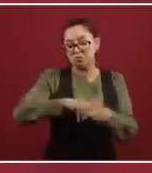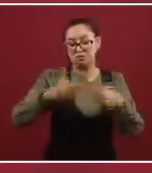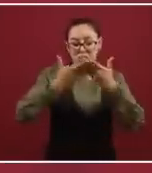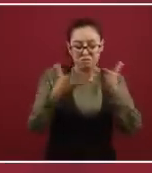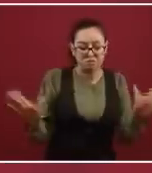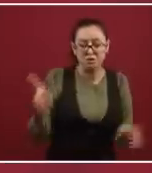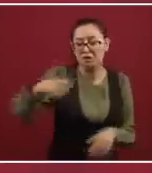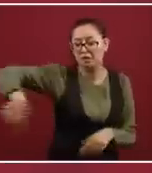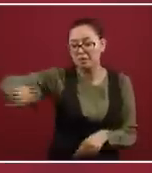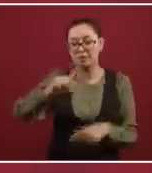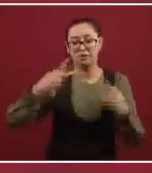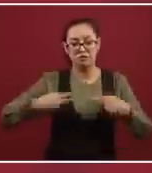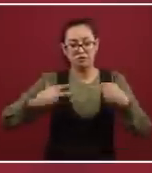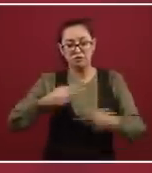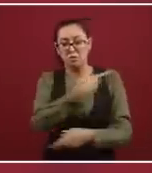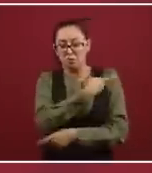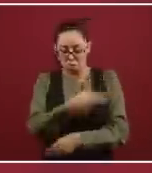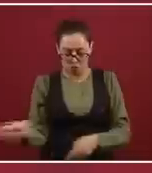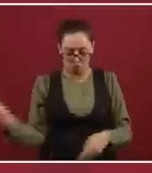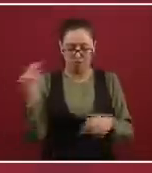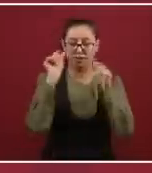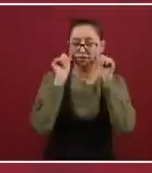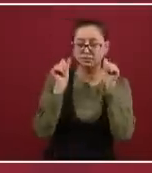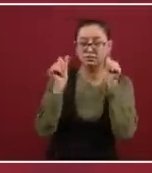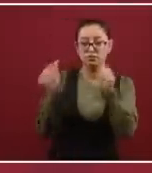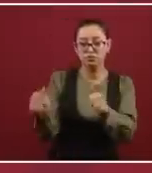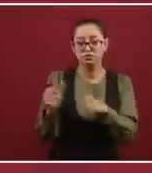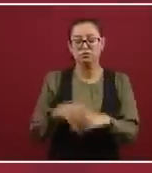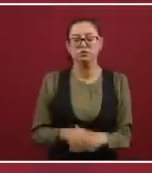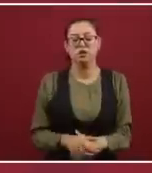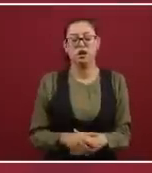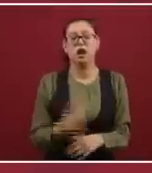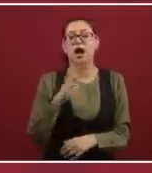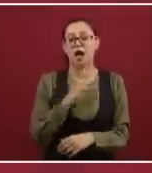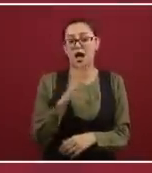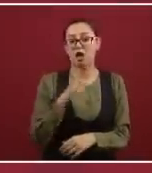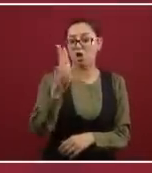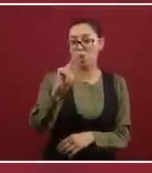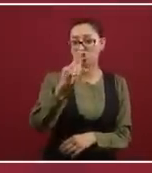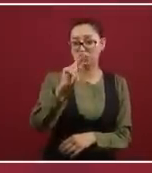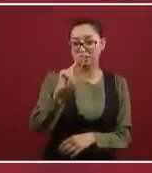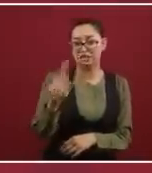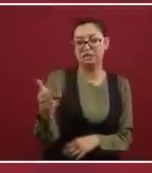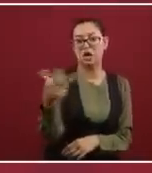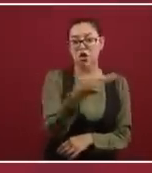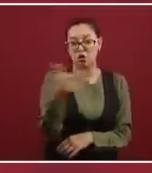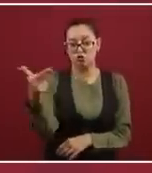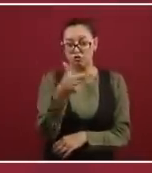más pobre del país. Son 80 hospitales con